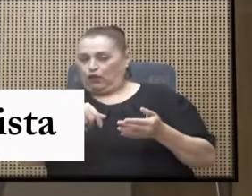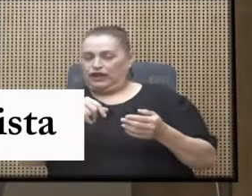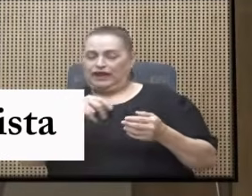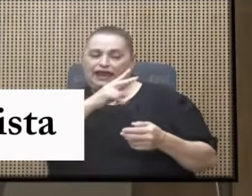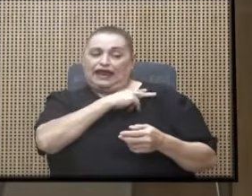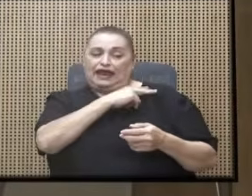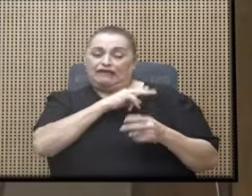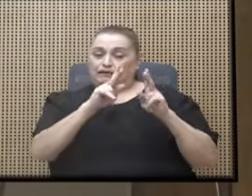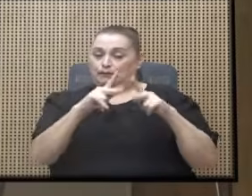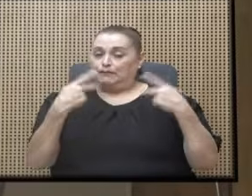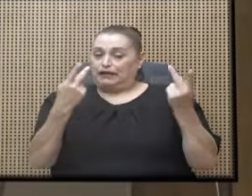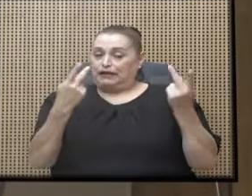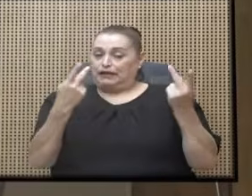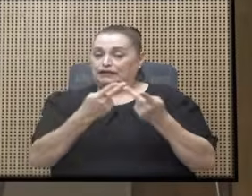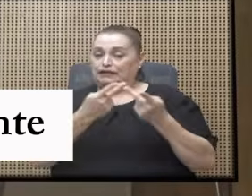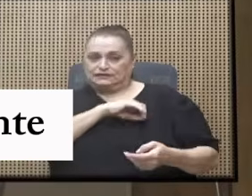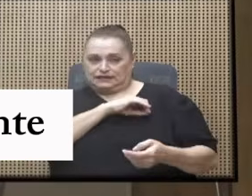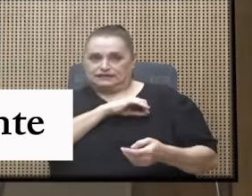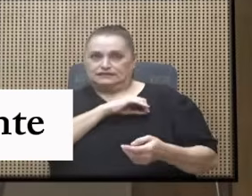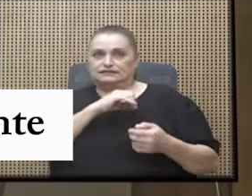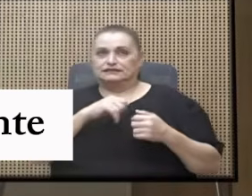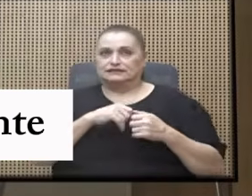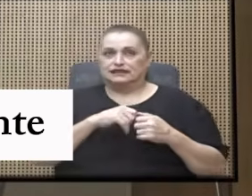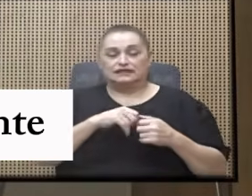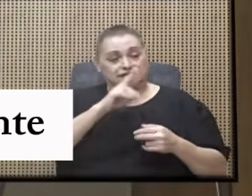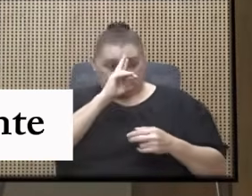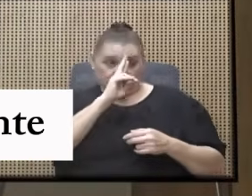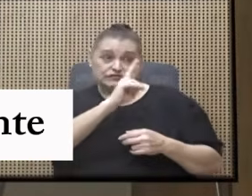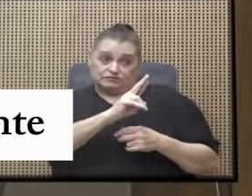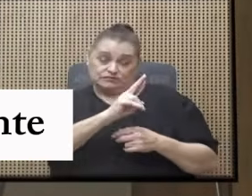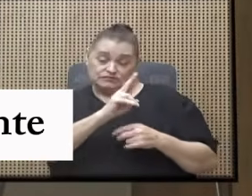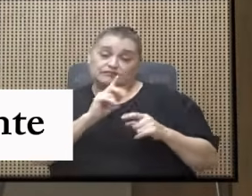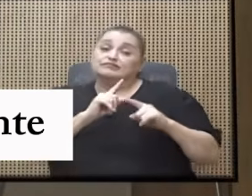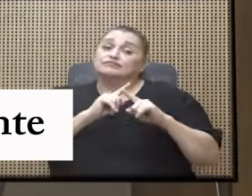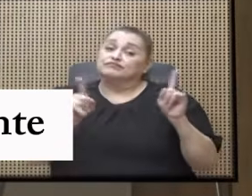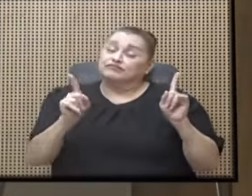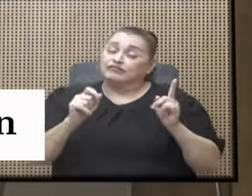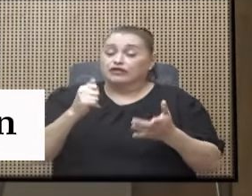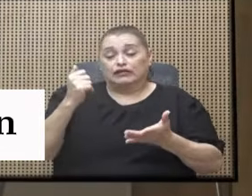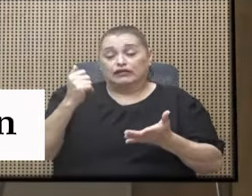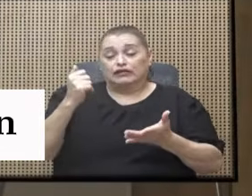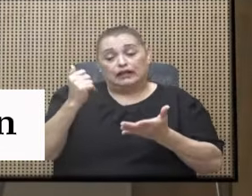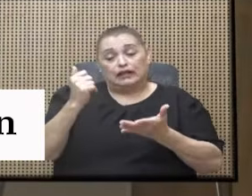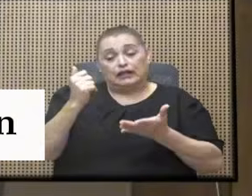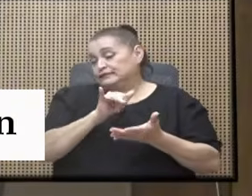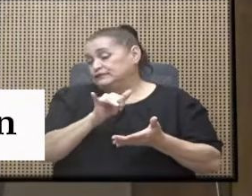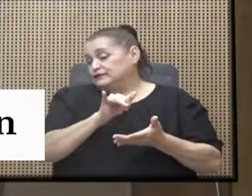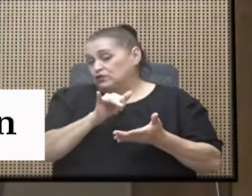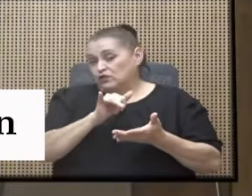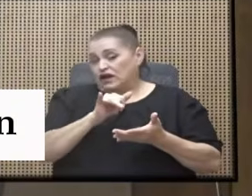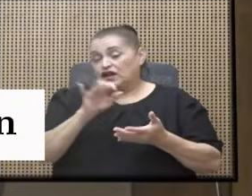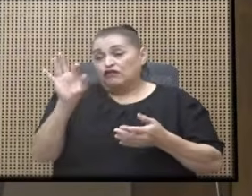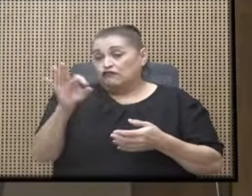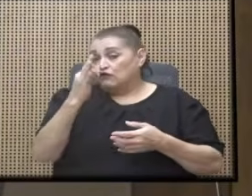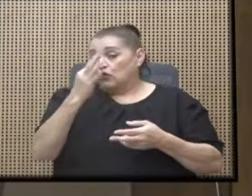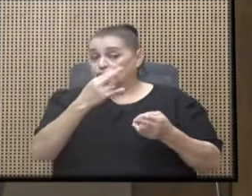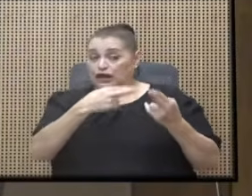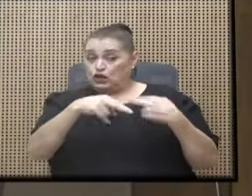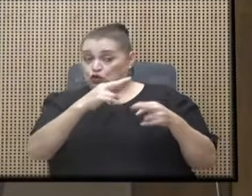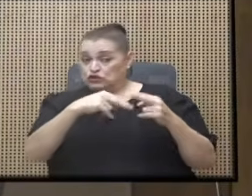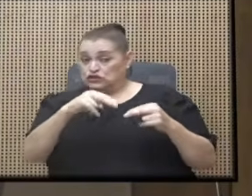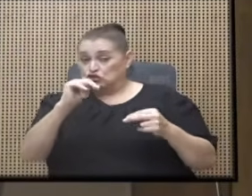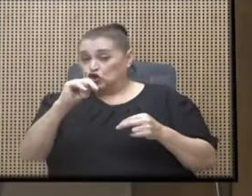partido oficialista. Se respeta, pero lo lamentamos igualmente, ¿verdad? El estilo de negociación de Don Nogui